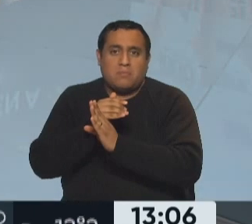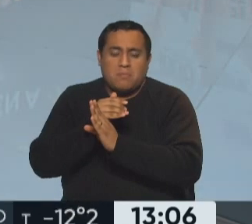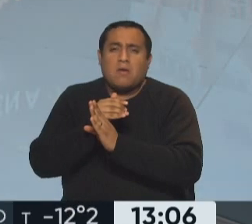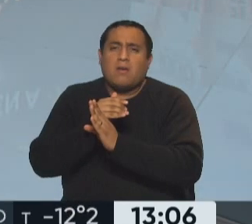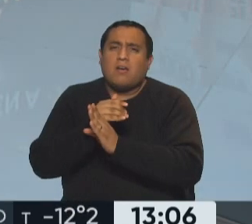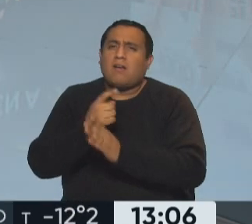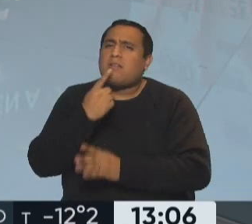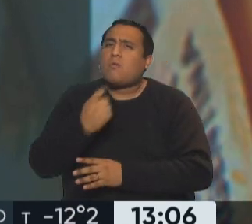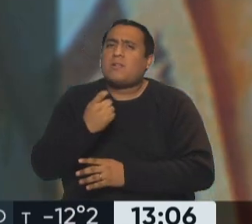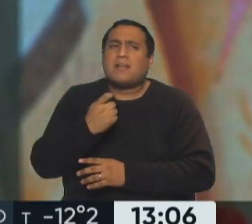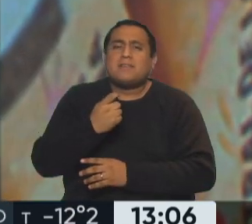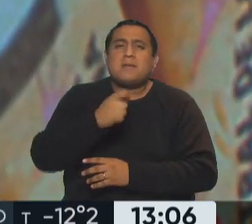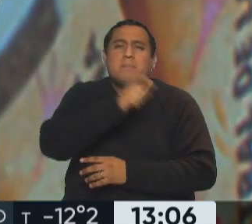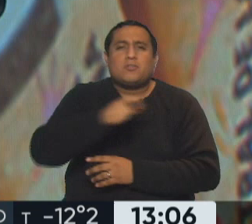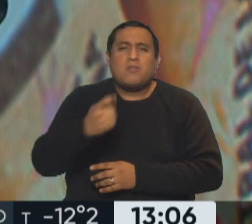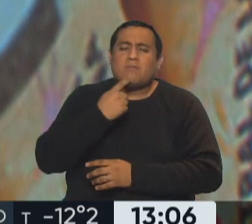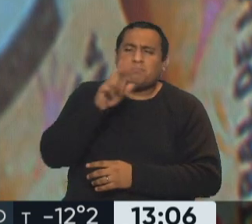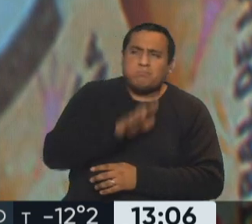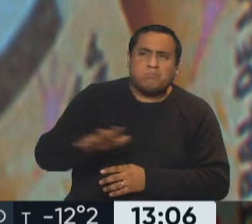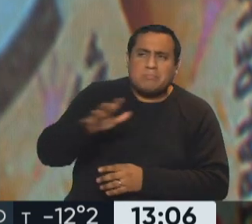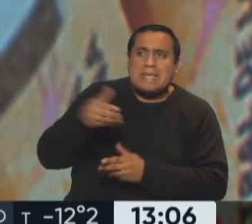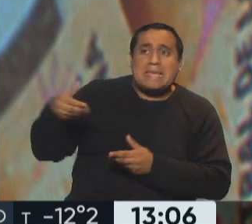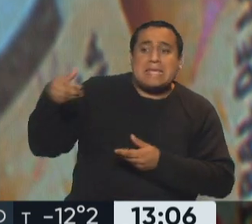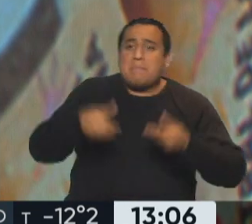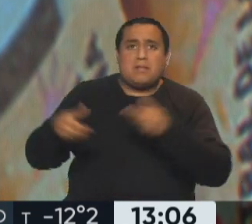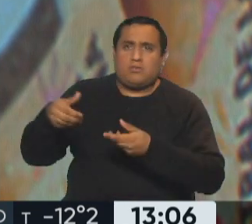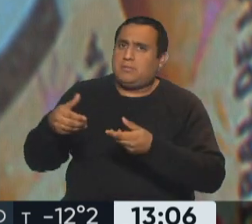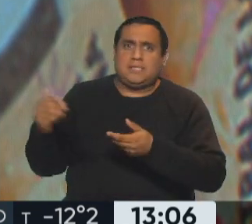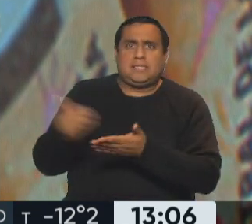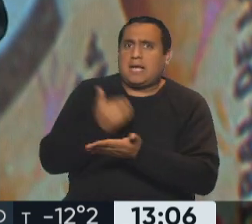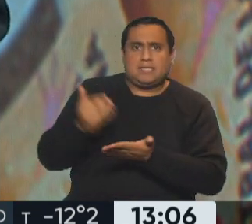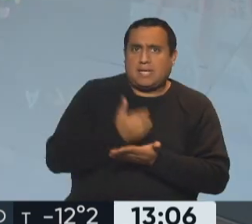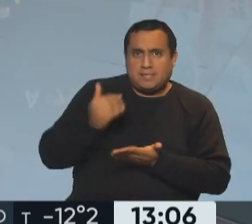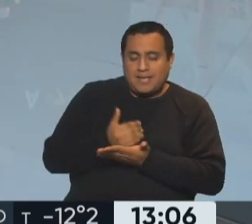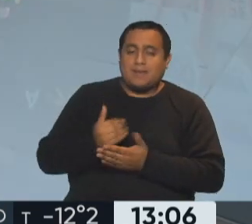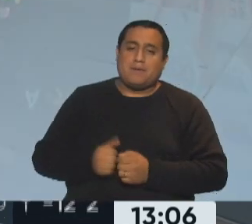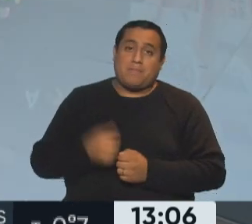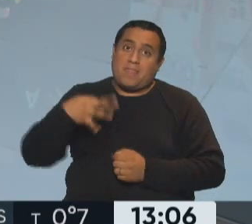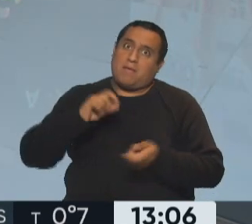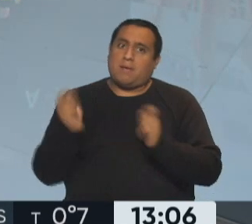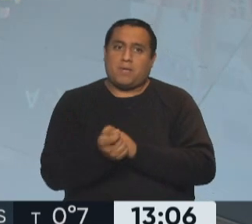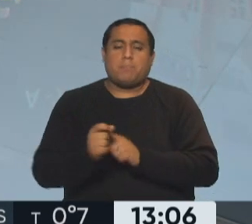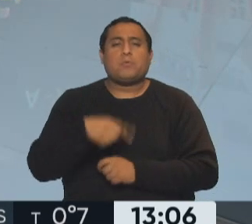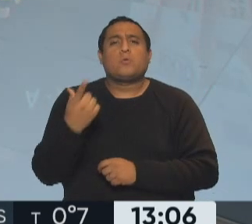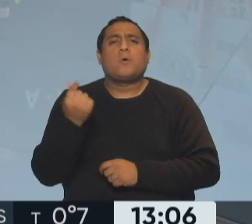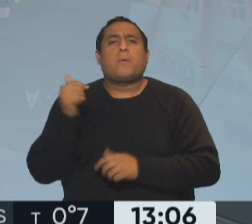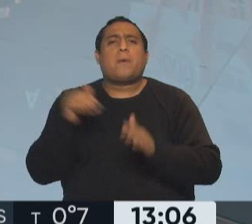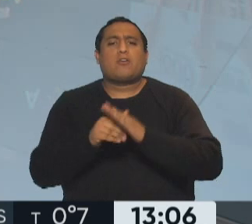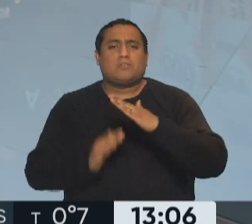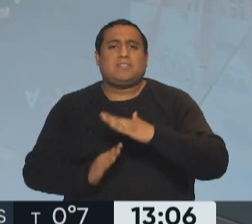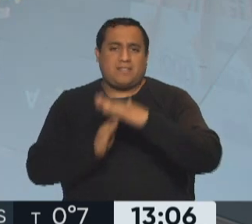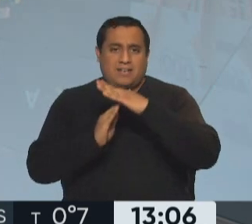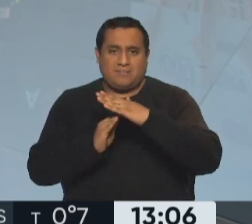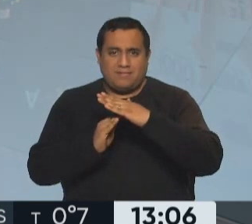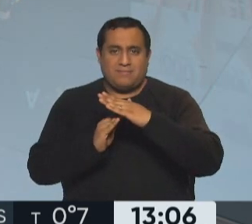cierta desconfianza que empezó a primar estos días y que claramente es lo que hay que revertir. El Banco Central rescató bastantes de los